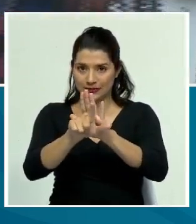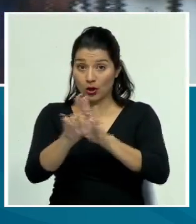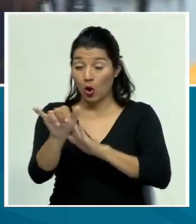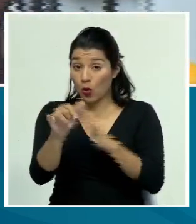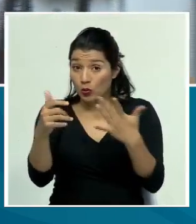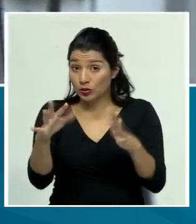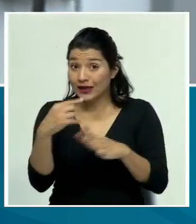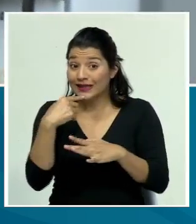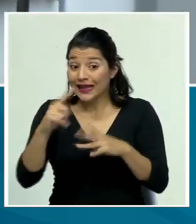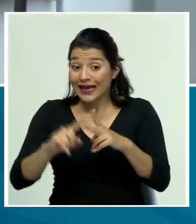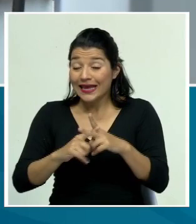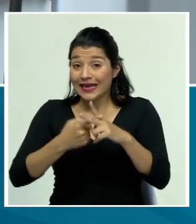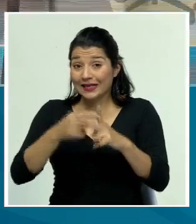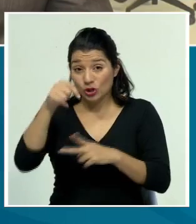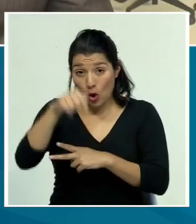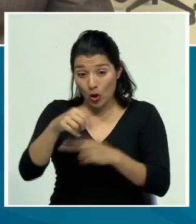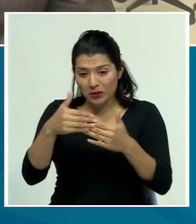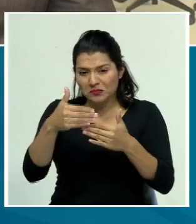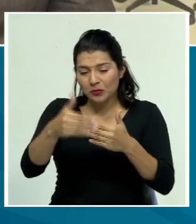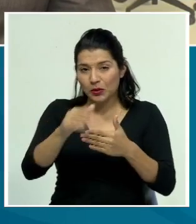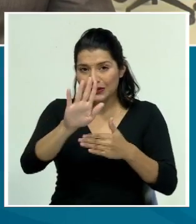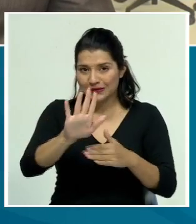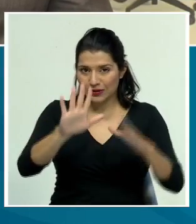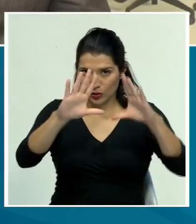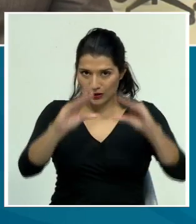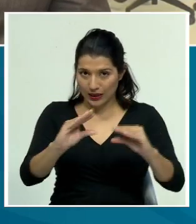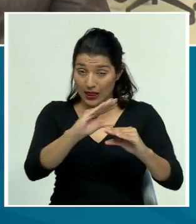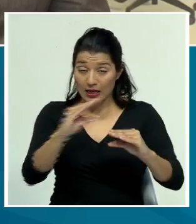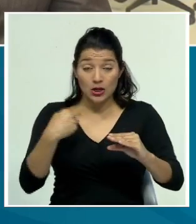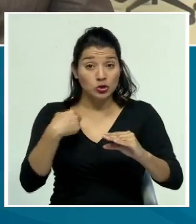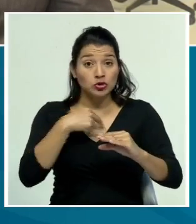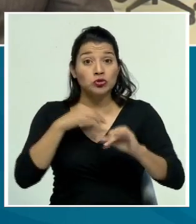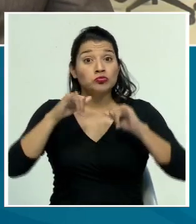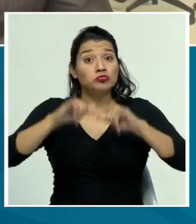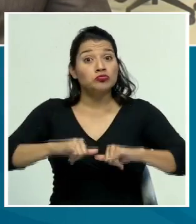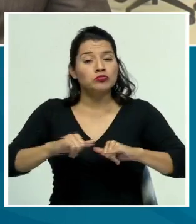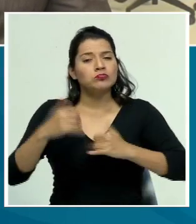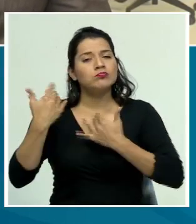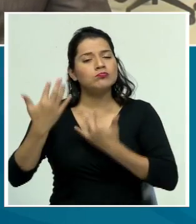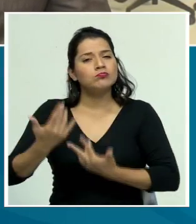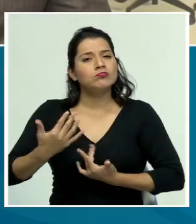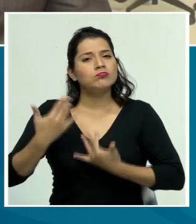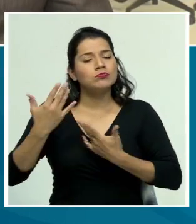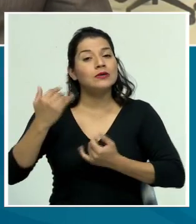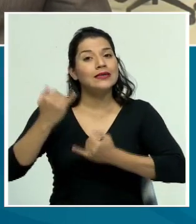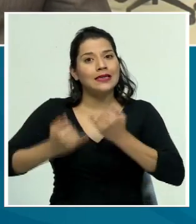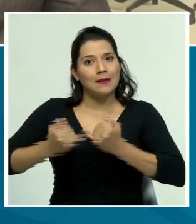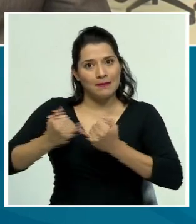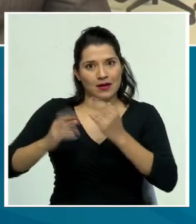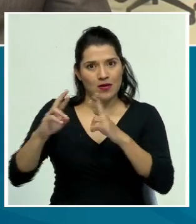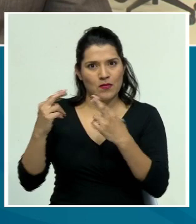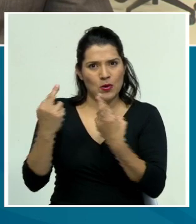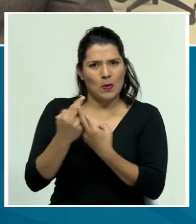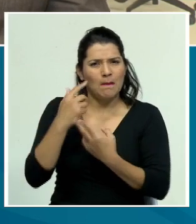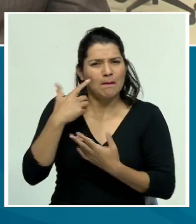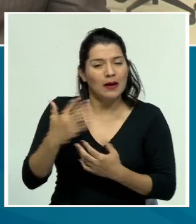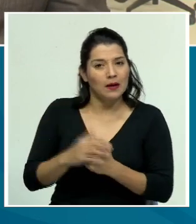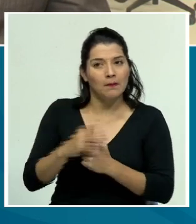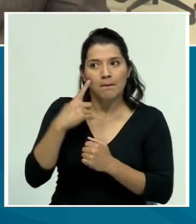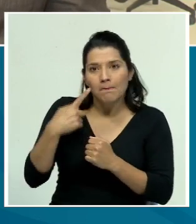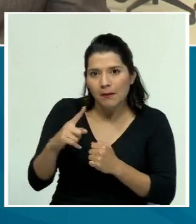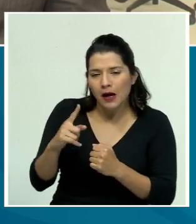decía, inició pasada las 5 de esta tarde y estaremos aquí esperando que finalice para también obtener